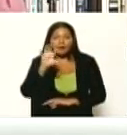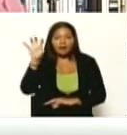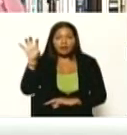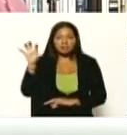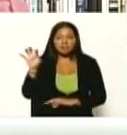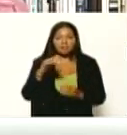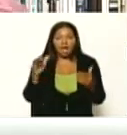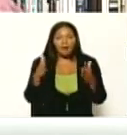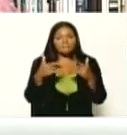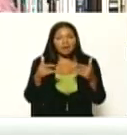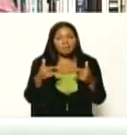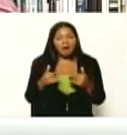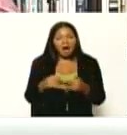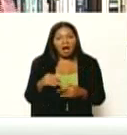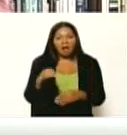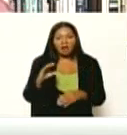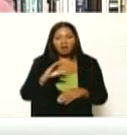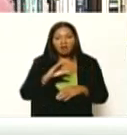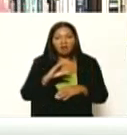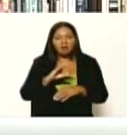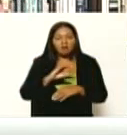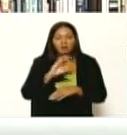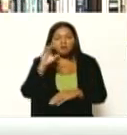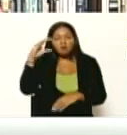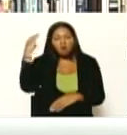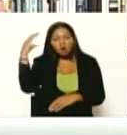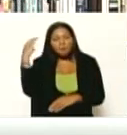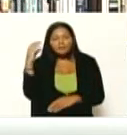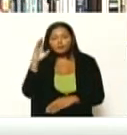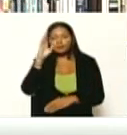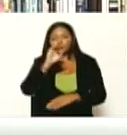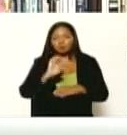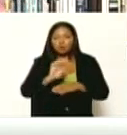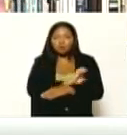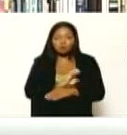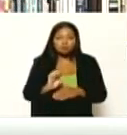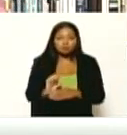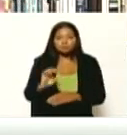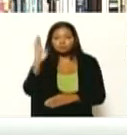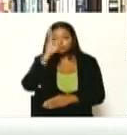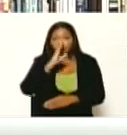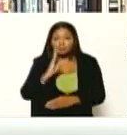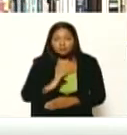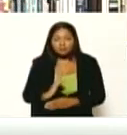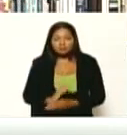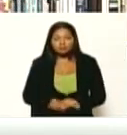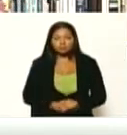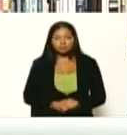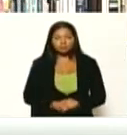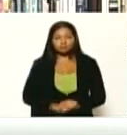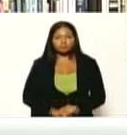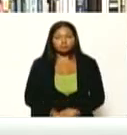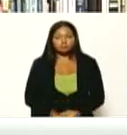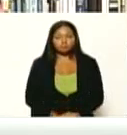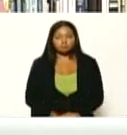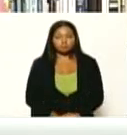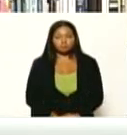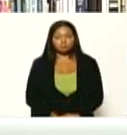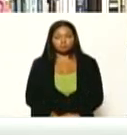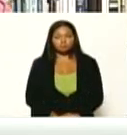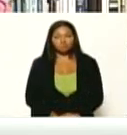Panamá, ya está en Ecuador, ya está en Brasil, la Delta, en